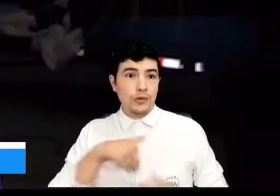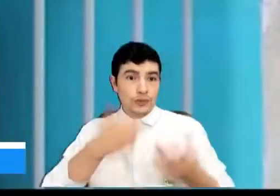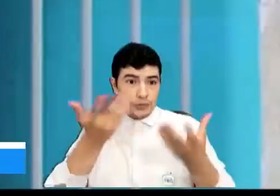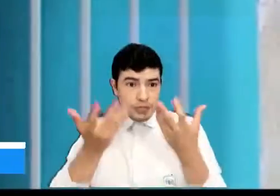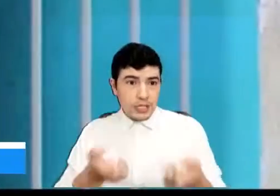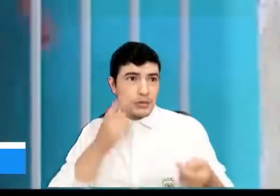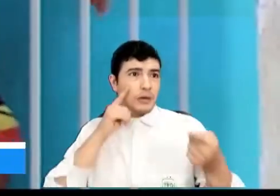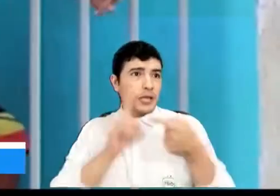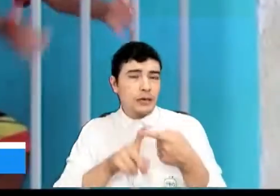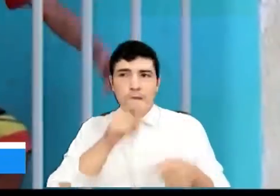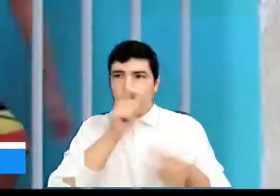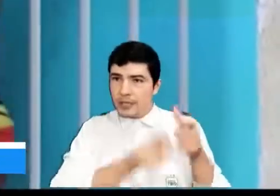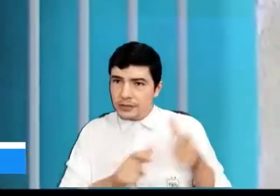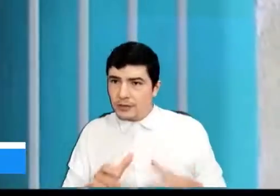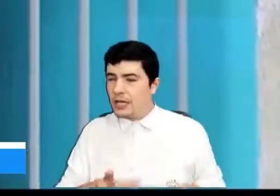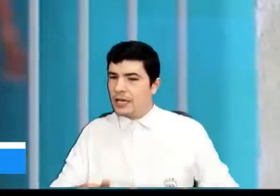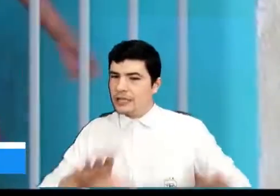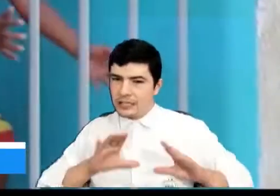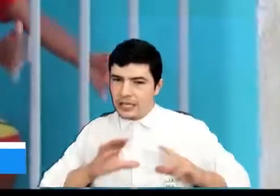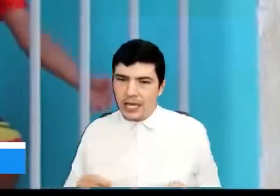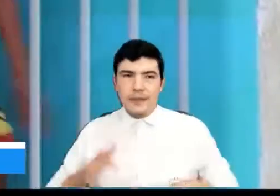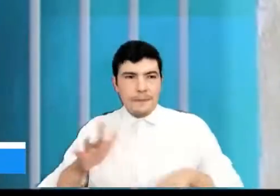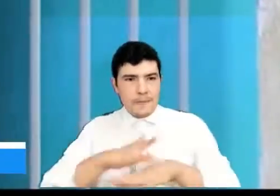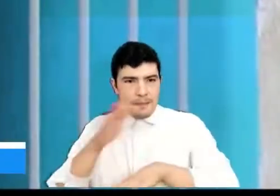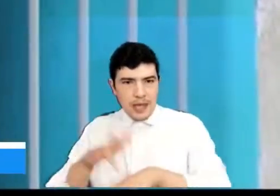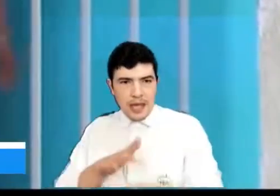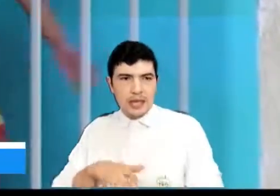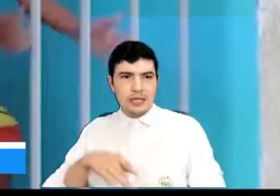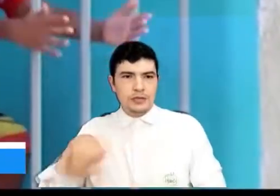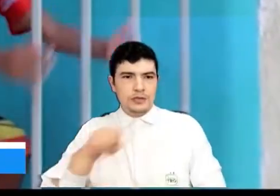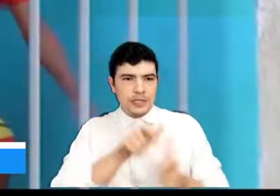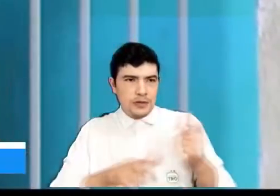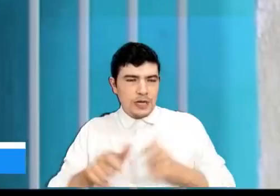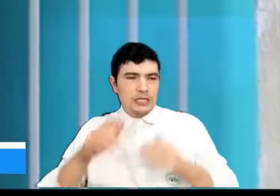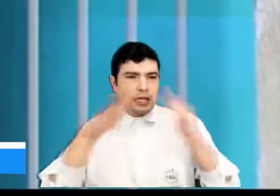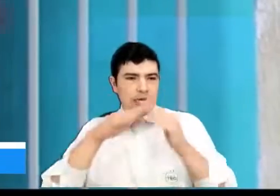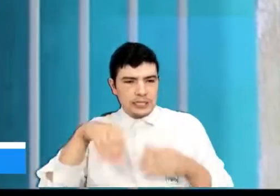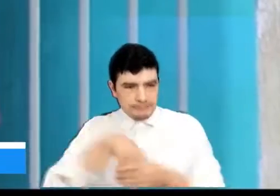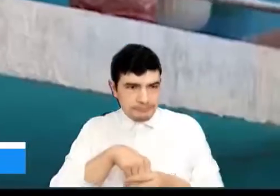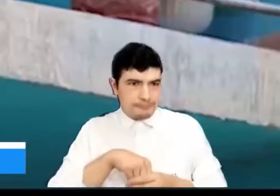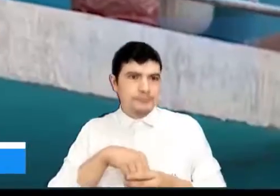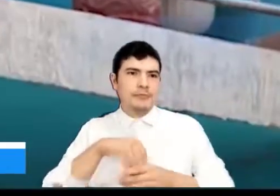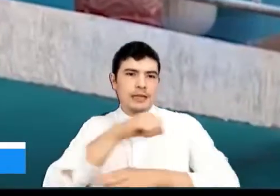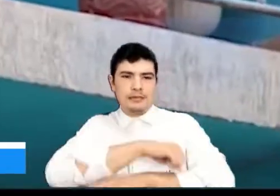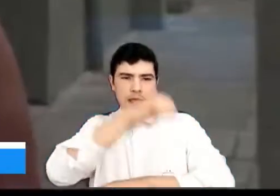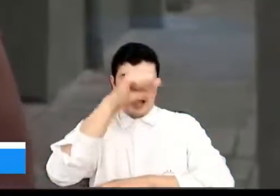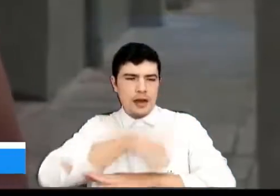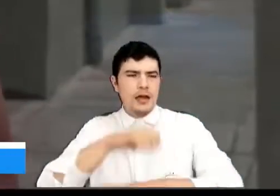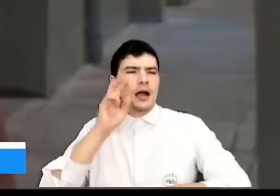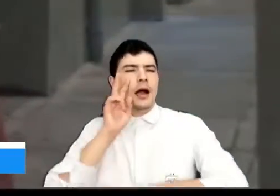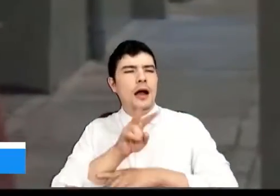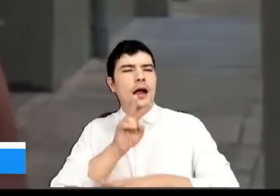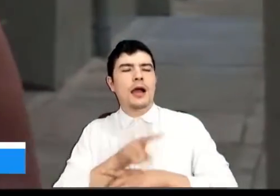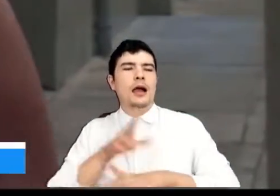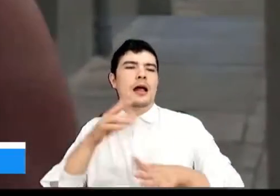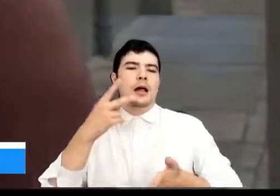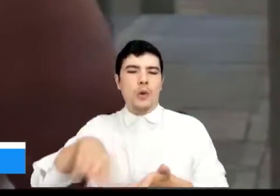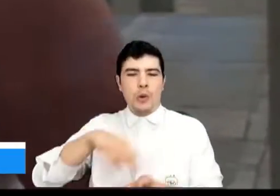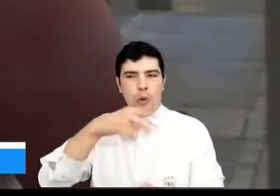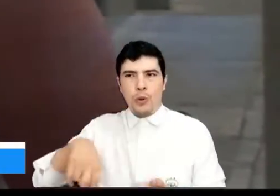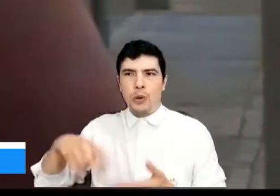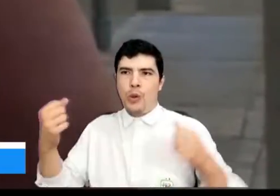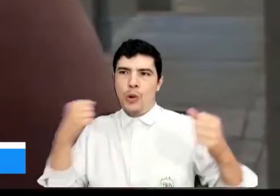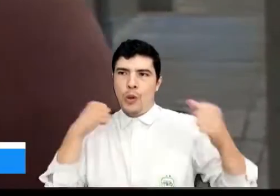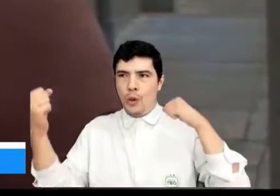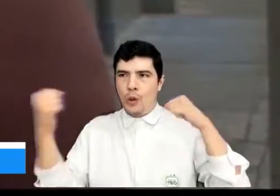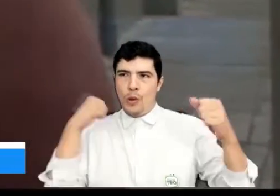todas las actividades. Al final los habitantes disfrutaron, bailaron, cantaron, sonrieron e hicieron ejercicio. Muy bueno, porque después de todo